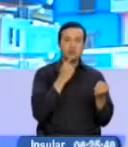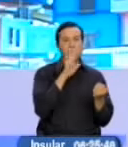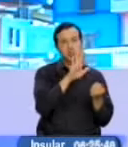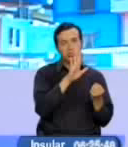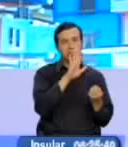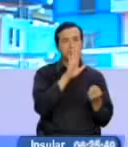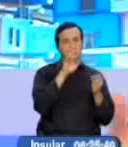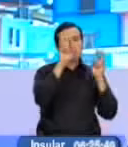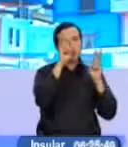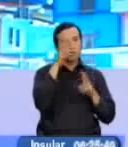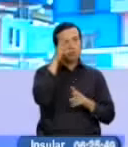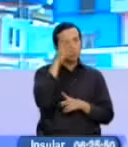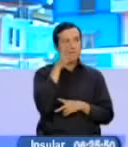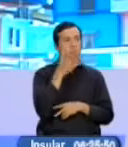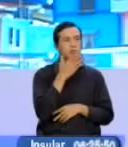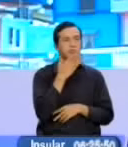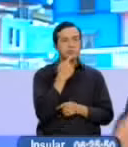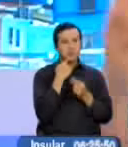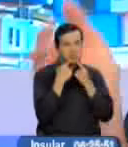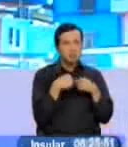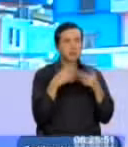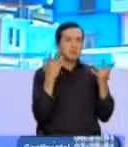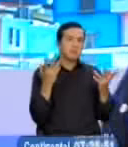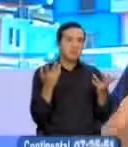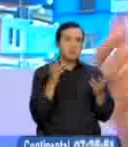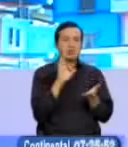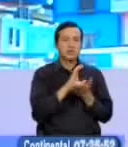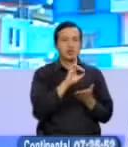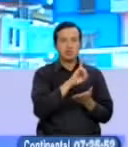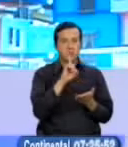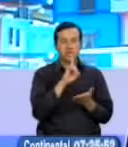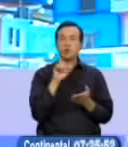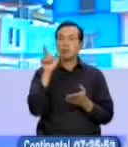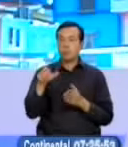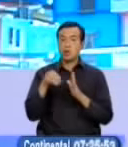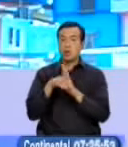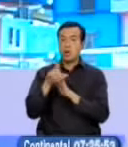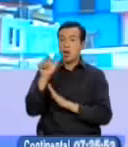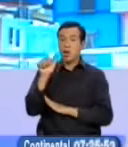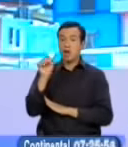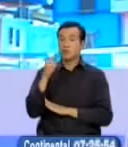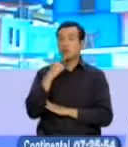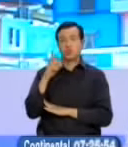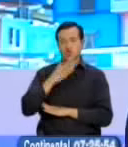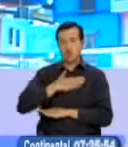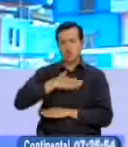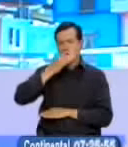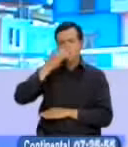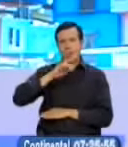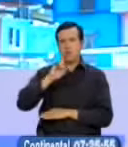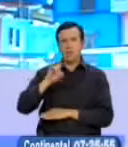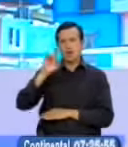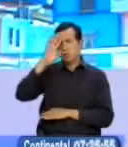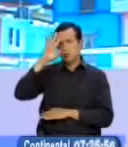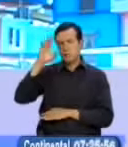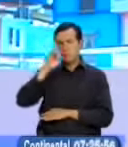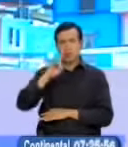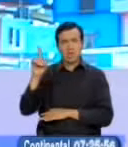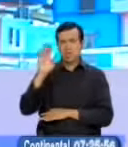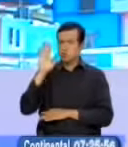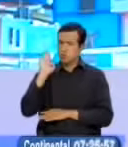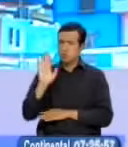matices en hablar del discurso, él no tiene empacho en decir, como centro-derecha, yo soy derecha, para marcar algo más de